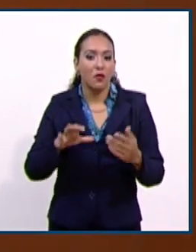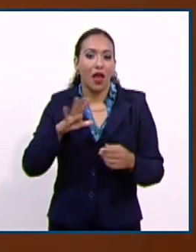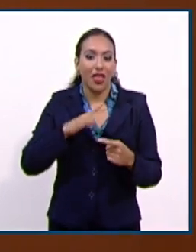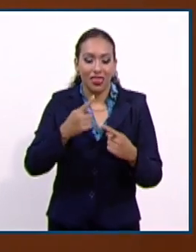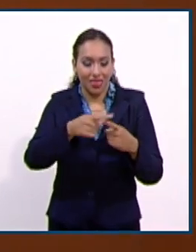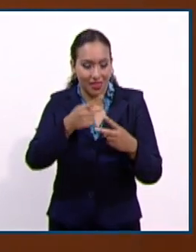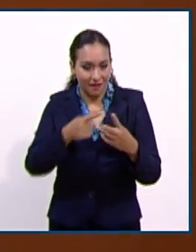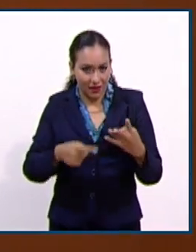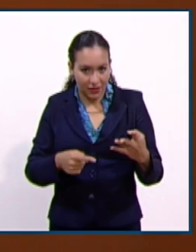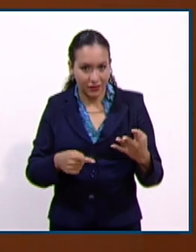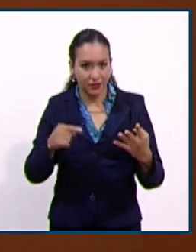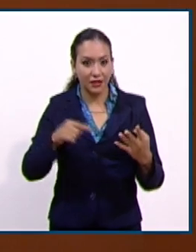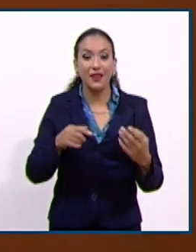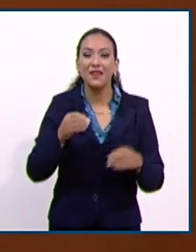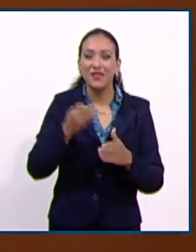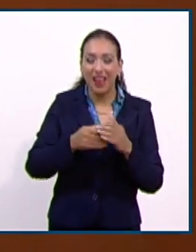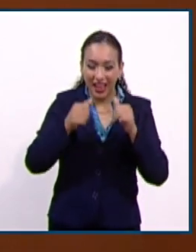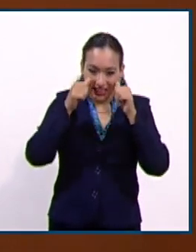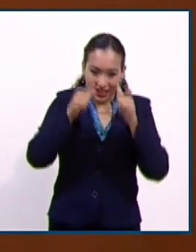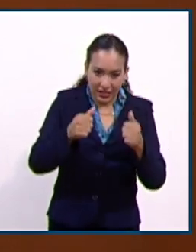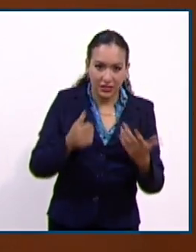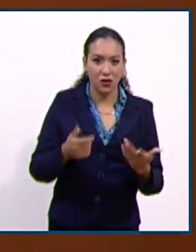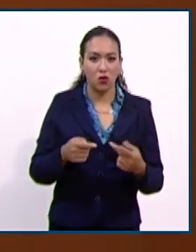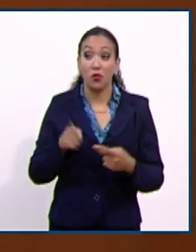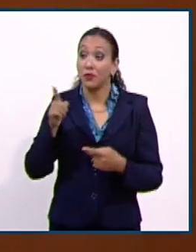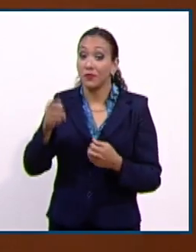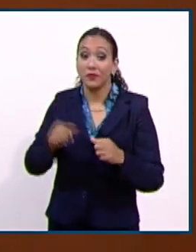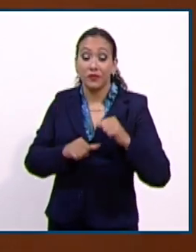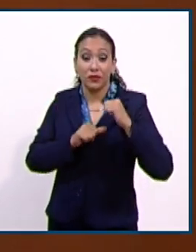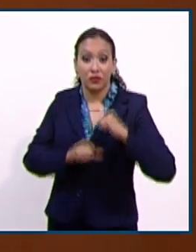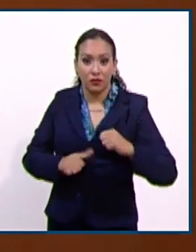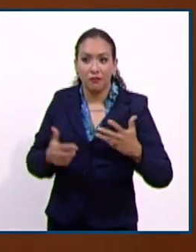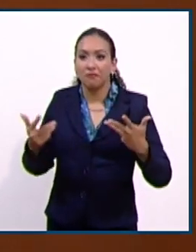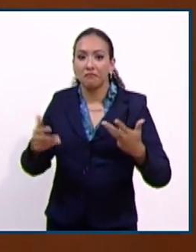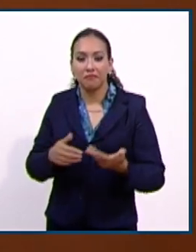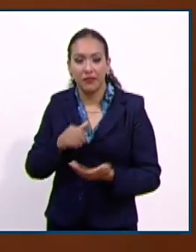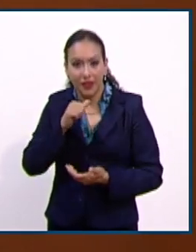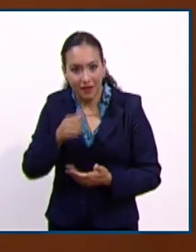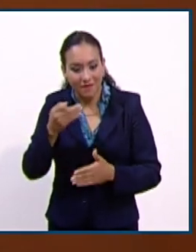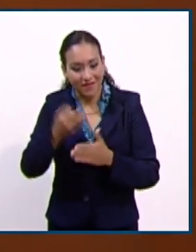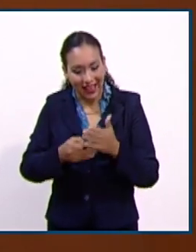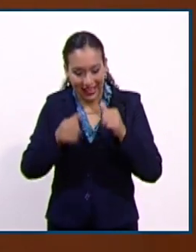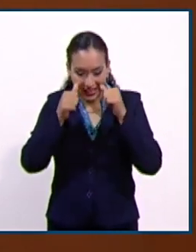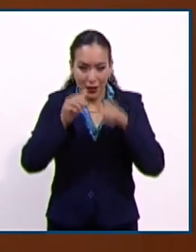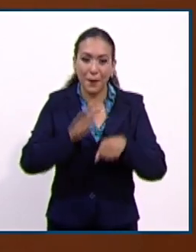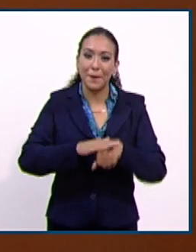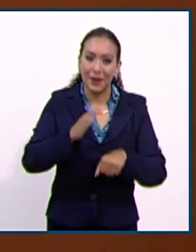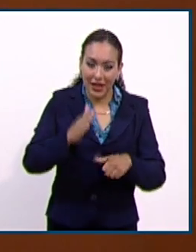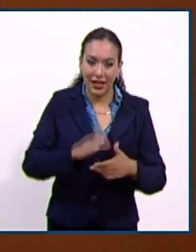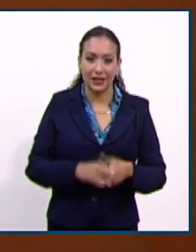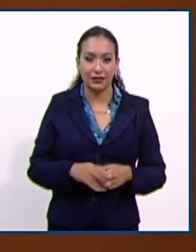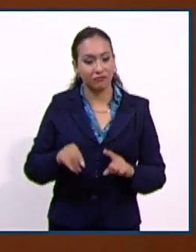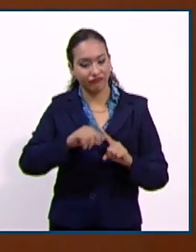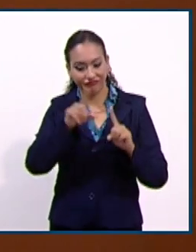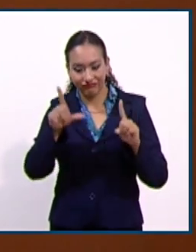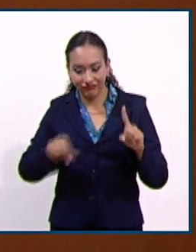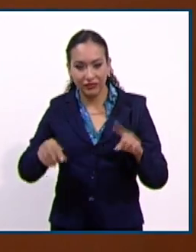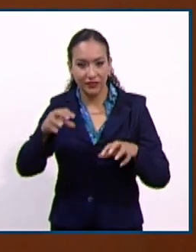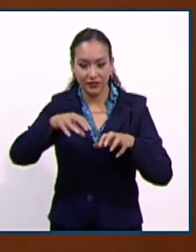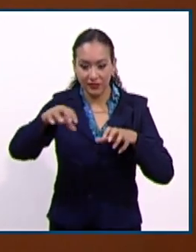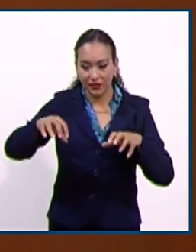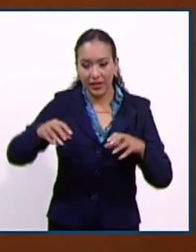omisiones, falta de acción de las autoridades estatales, tanto a nivel administrativo como jurisdiccional,